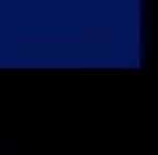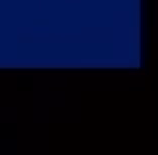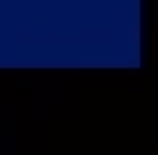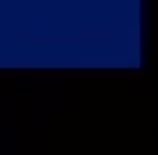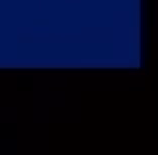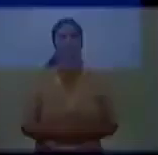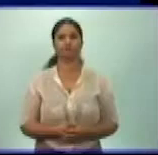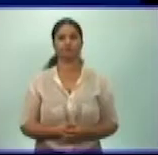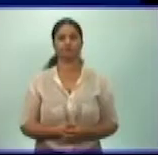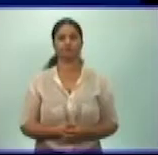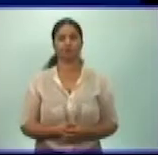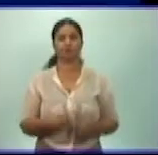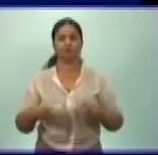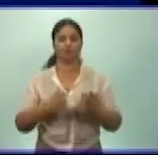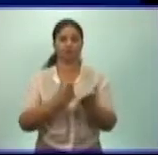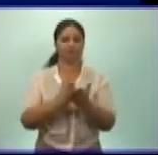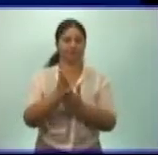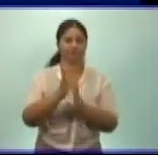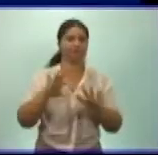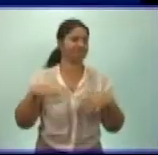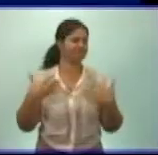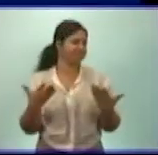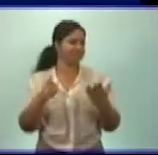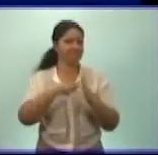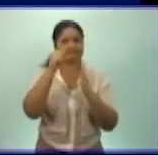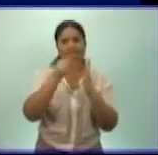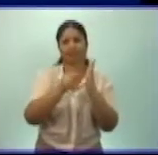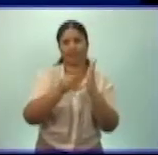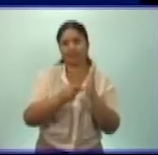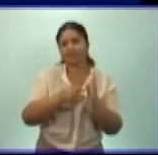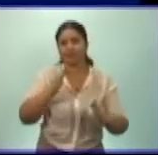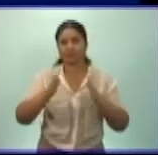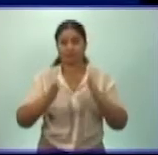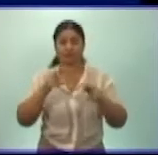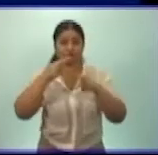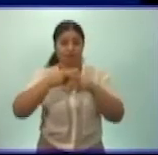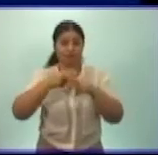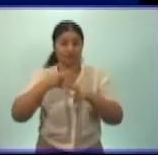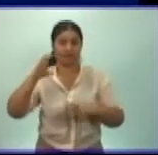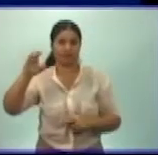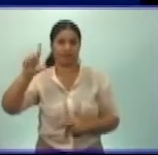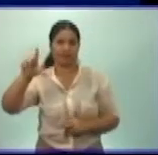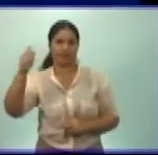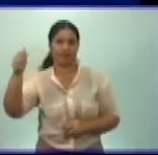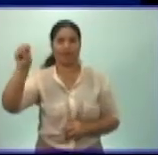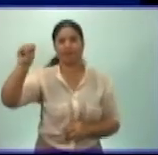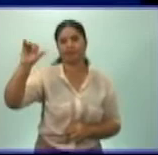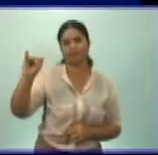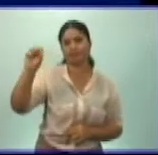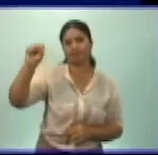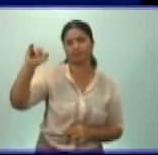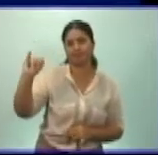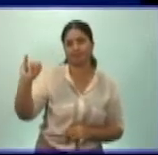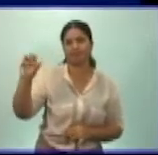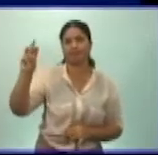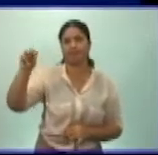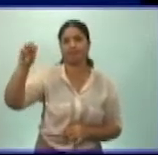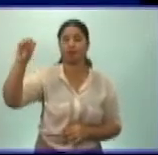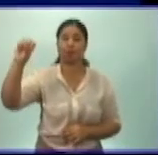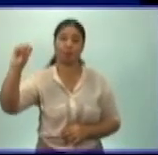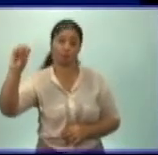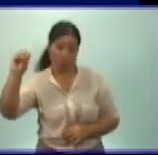Continuamos entonces caracterizando el clasicismo francés y veamos que también aspira a tener un ideal de